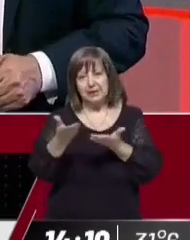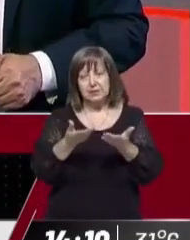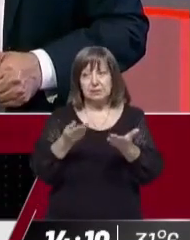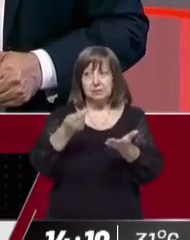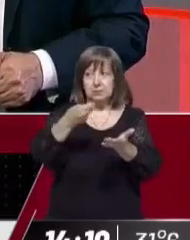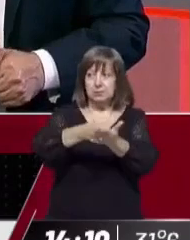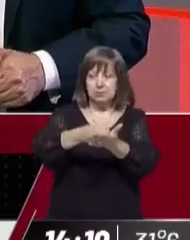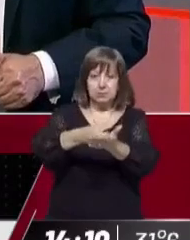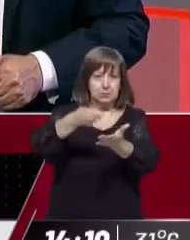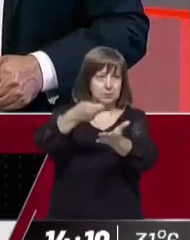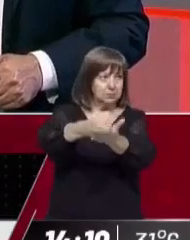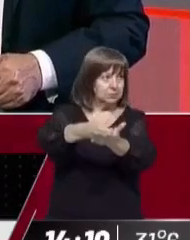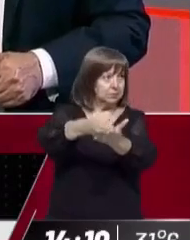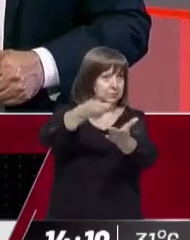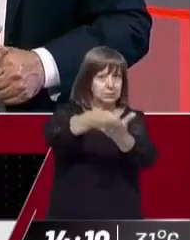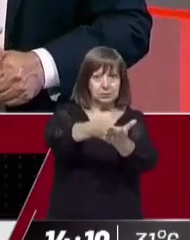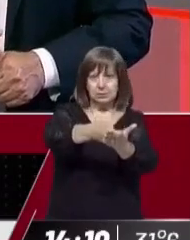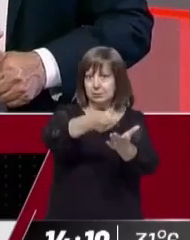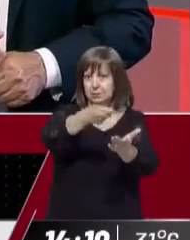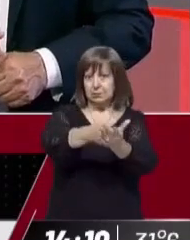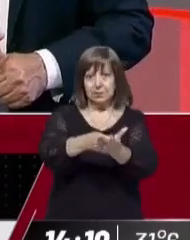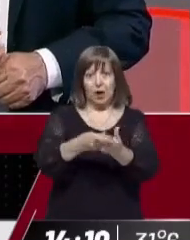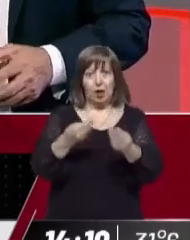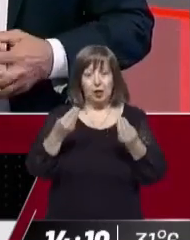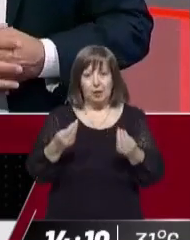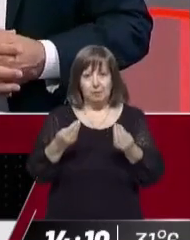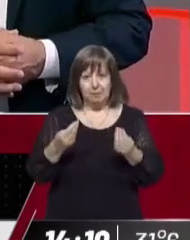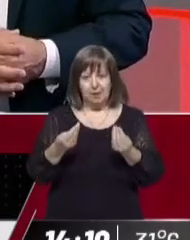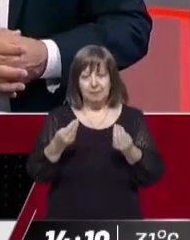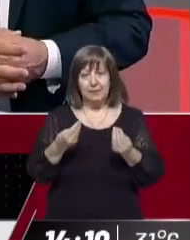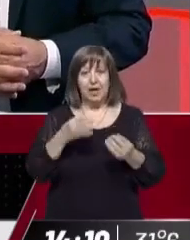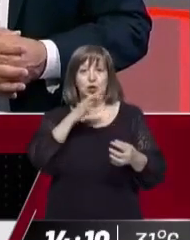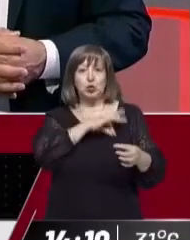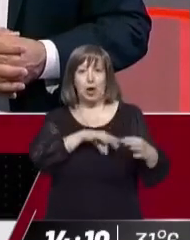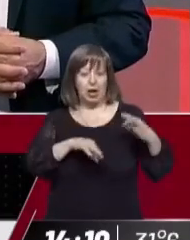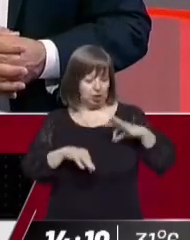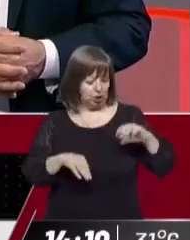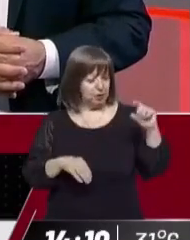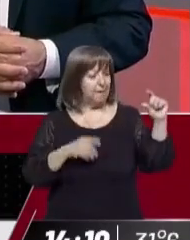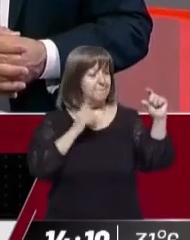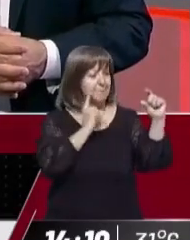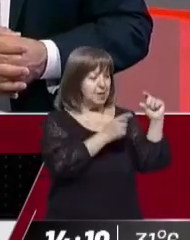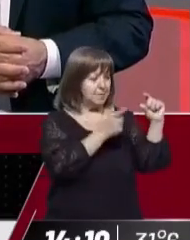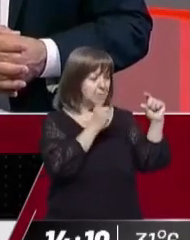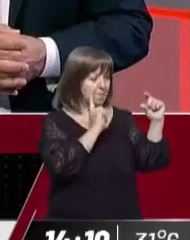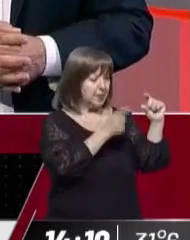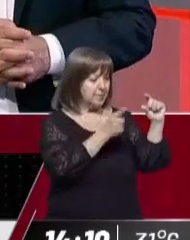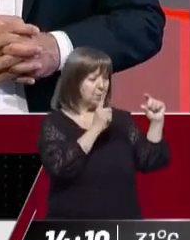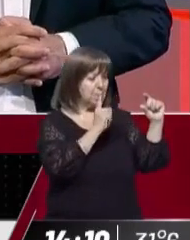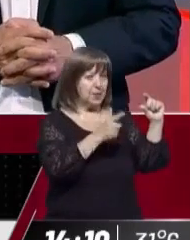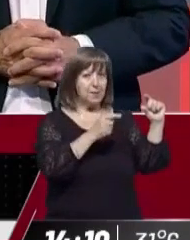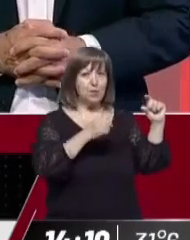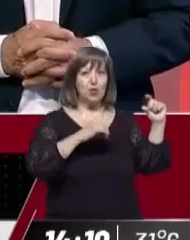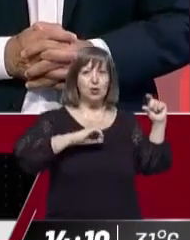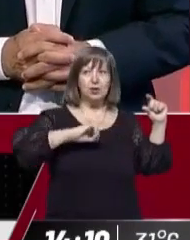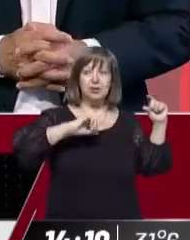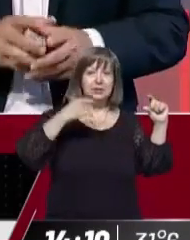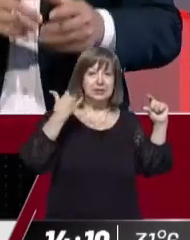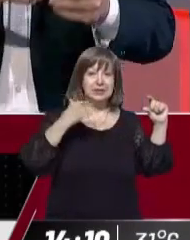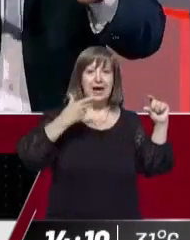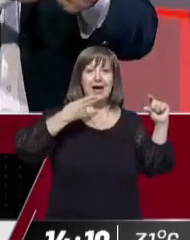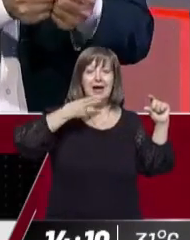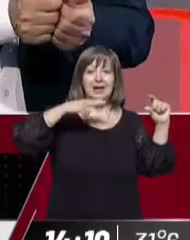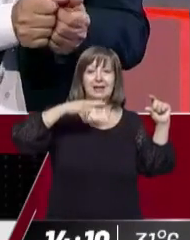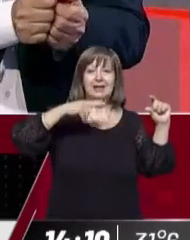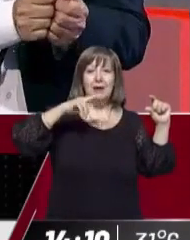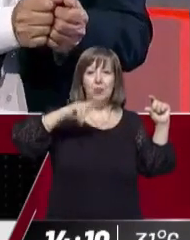para pagar tal vez servicios, tenés que sacarlo de otro lado, si los sueldos siguen más o menos siendo los mismos. Claro, ya marcamos lo que va a ser el